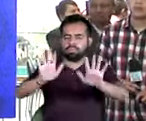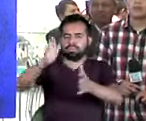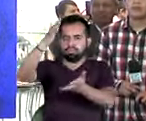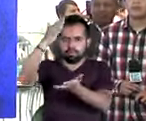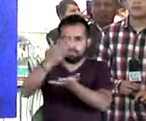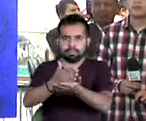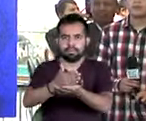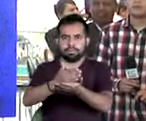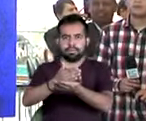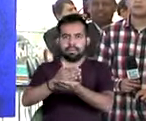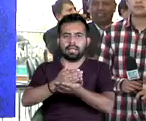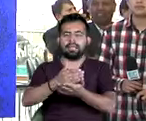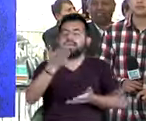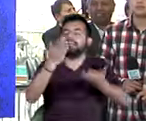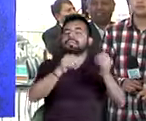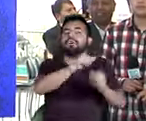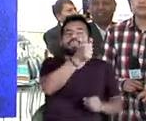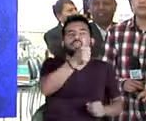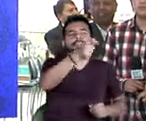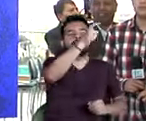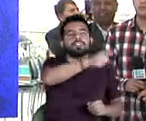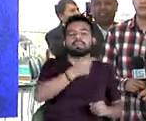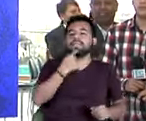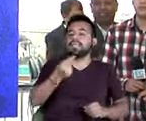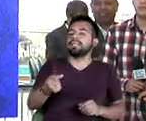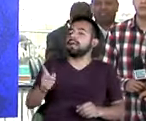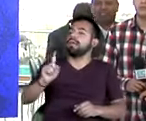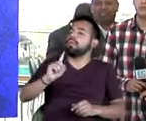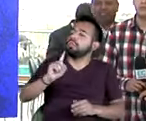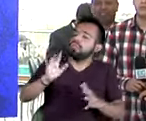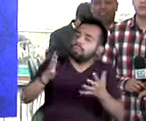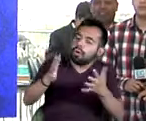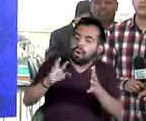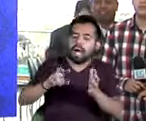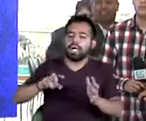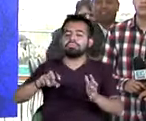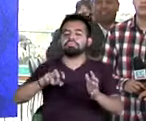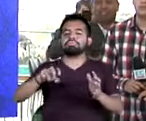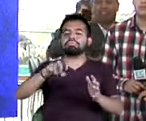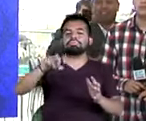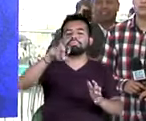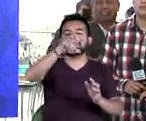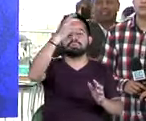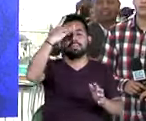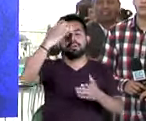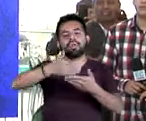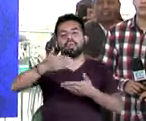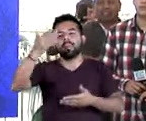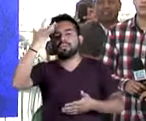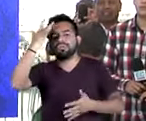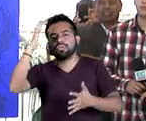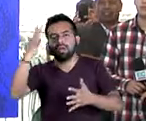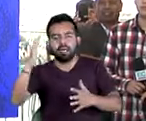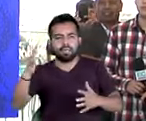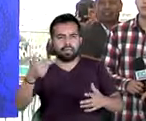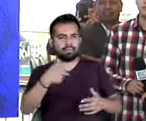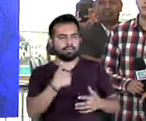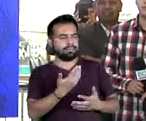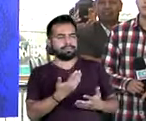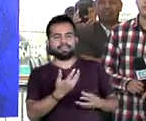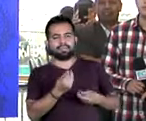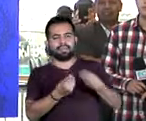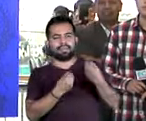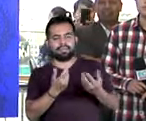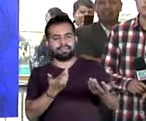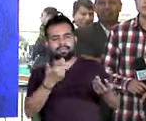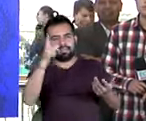no permitiré que me digan, por ejemplo, que no operan las escaleras mecánicas porque no tienen los documentos para saber cómo operan las escaleras mecánicas. O sea,